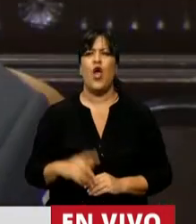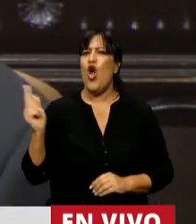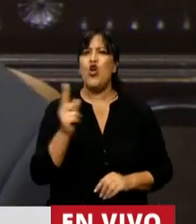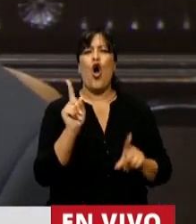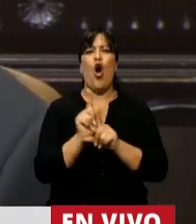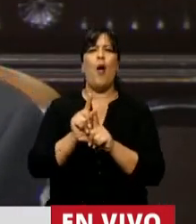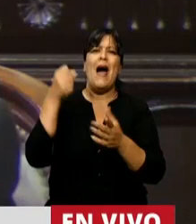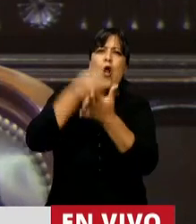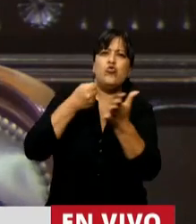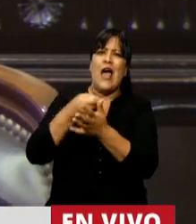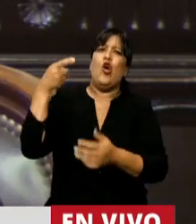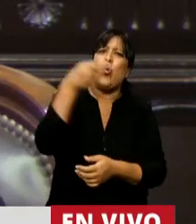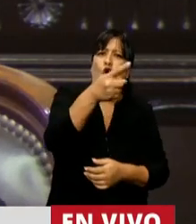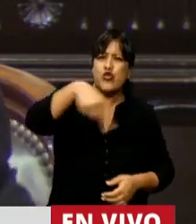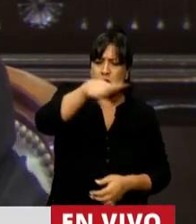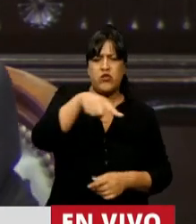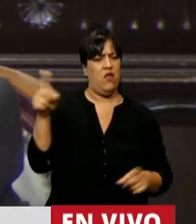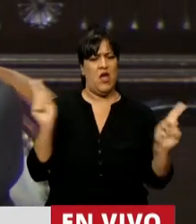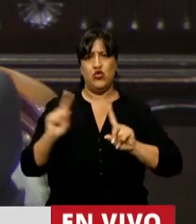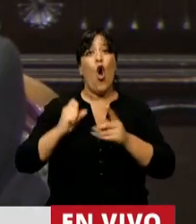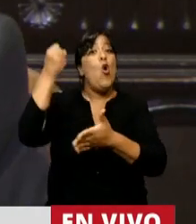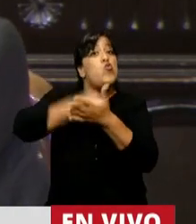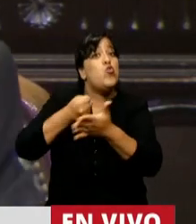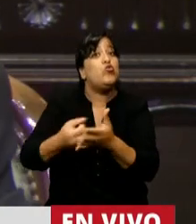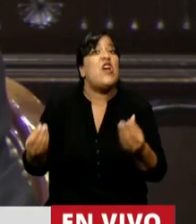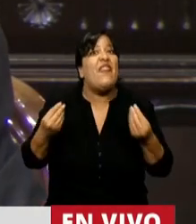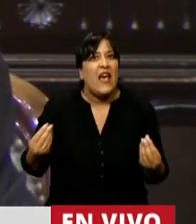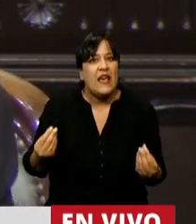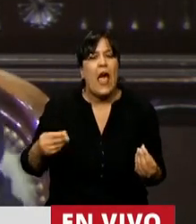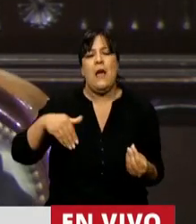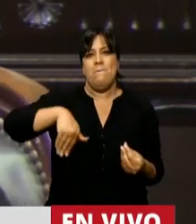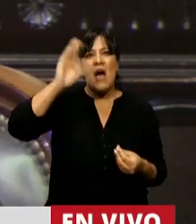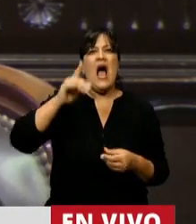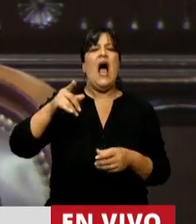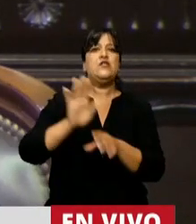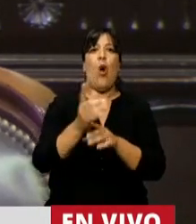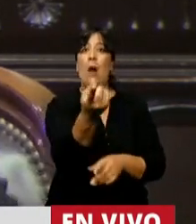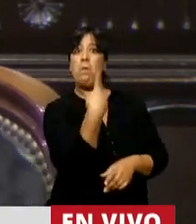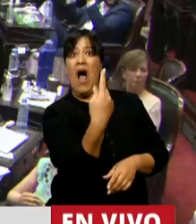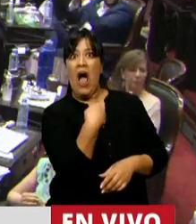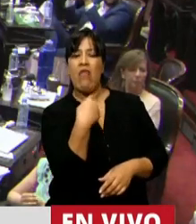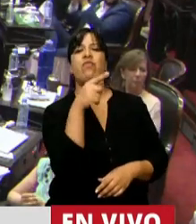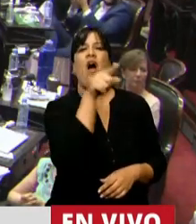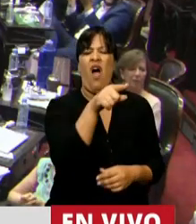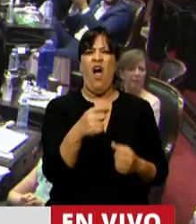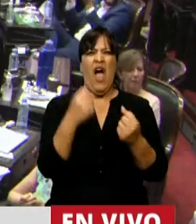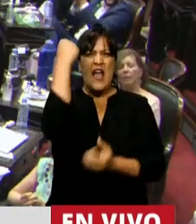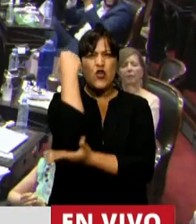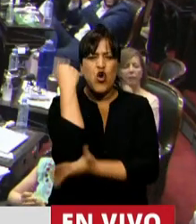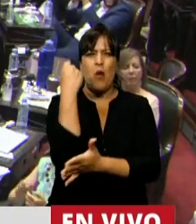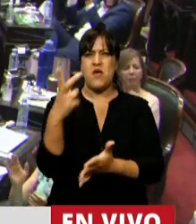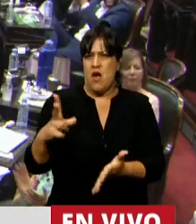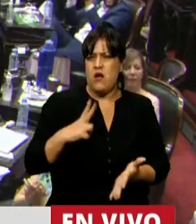no para luchar contra ustedes, para luchar contra los que los mandan a ustedes, el poder